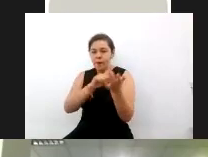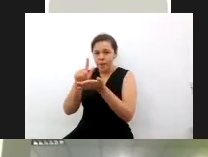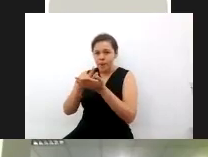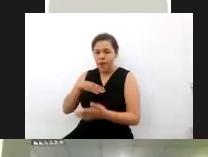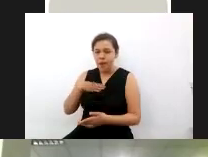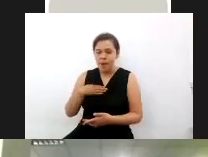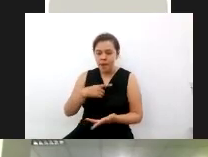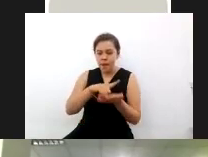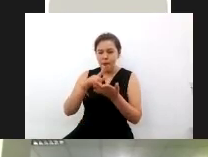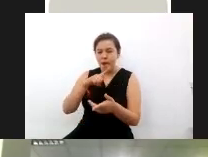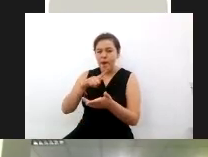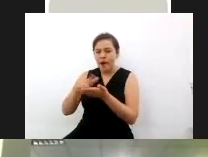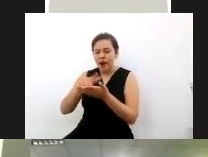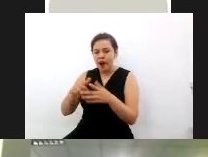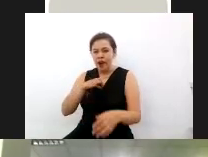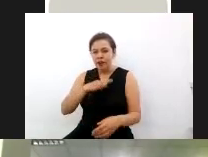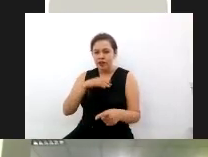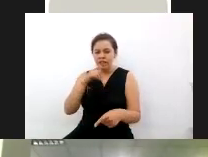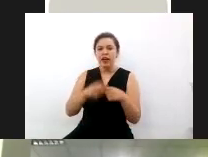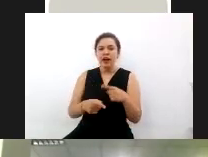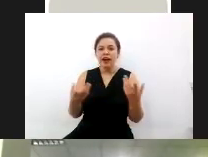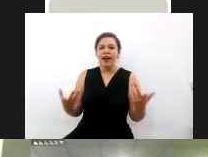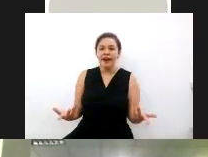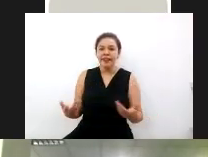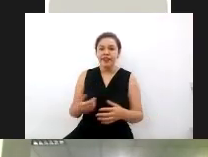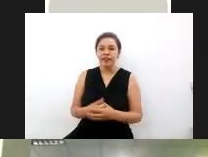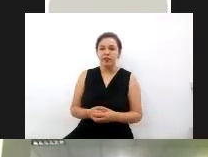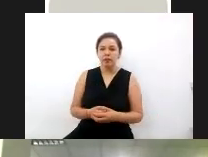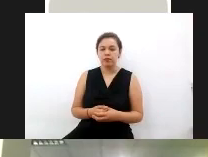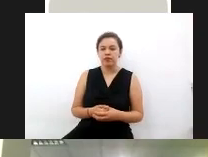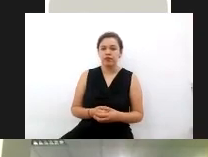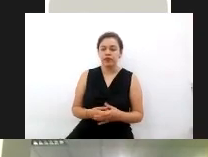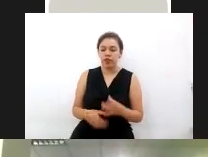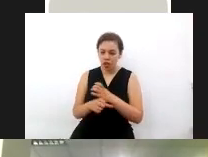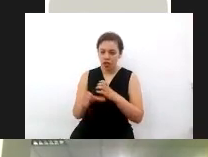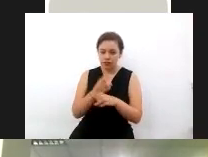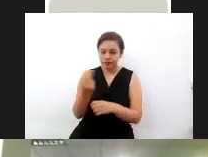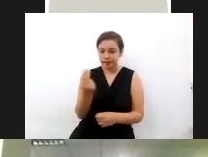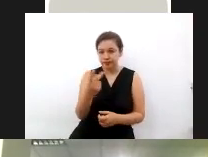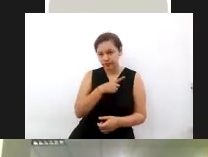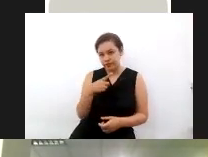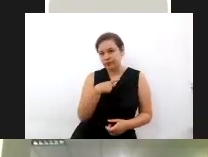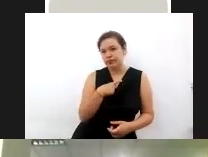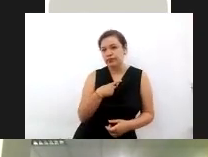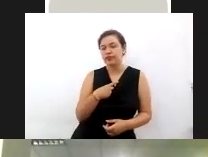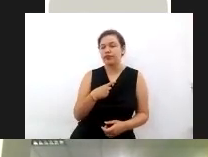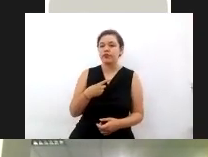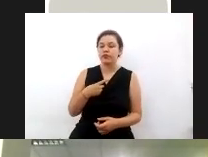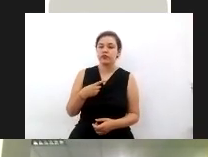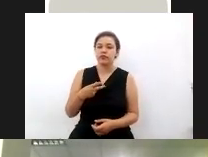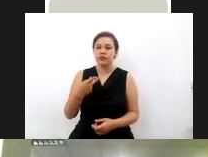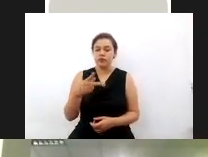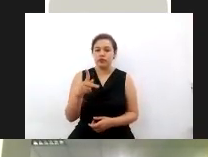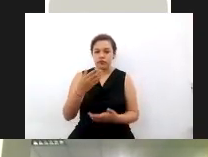limpiar, desinfectar, deben de tener los insumos necesarios y asegurar el suministro de